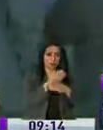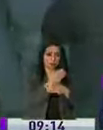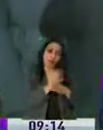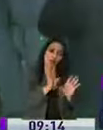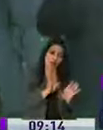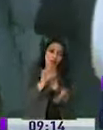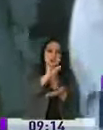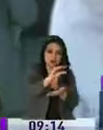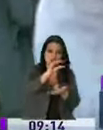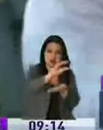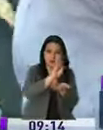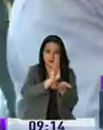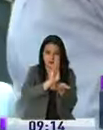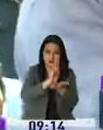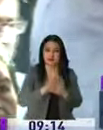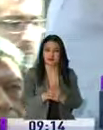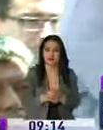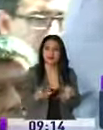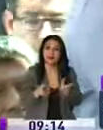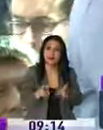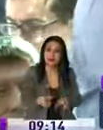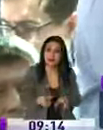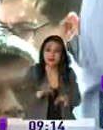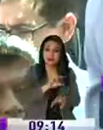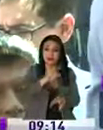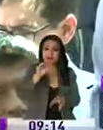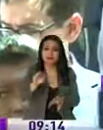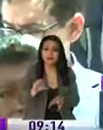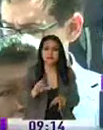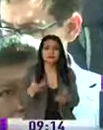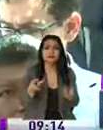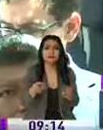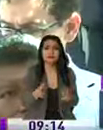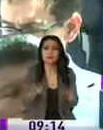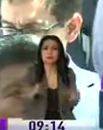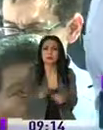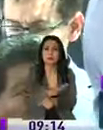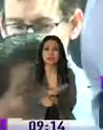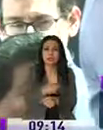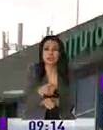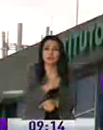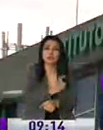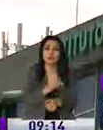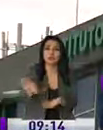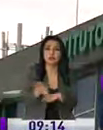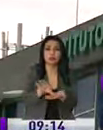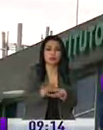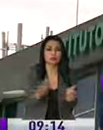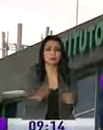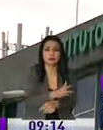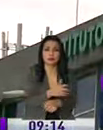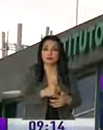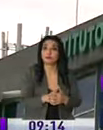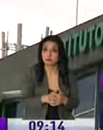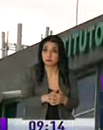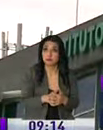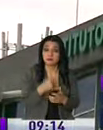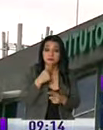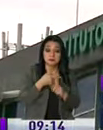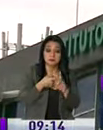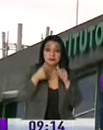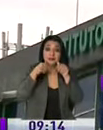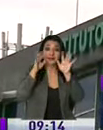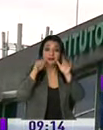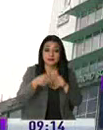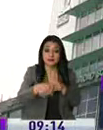aportación al IES, sino que le estamos contemplando absolutamente todos sus ingresos. Espinosa resaltó que para el mes de